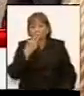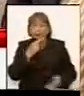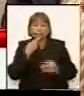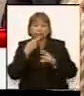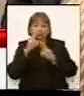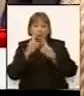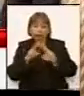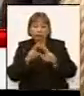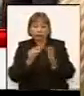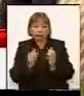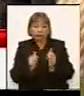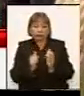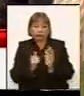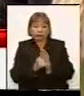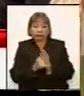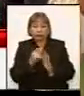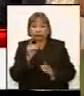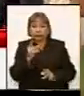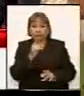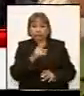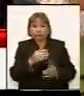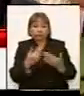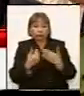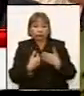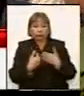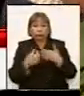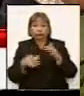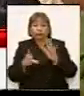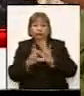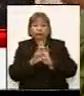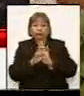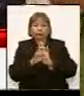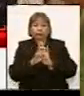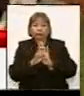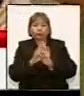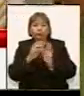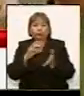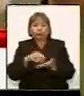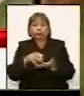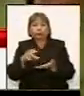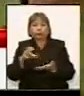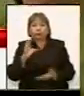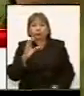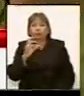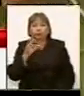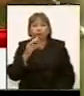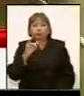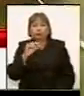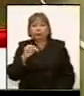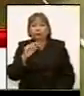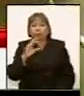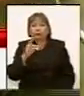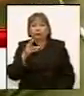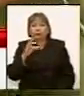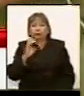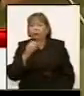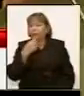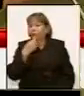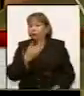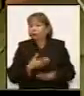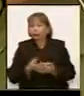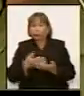resultado también de ustedes a través del proyecto de ley de declarar el centro poblado de Chinche, que ya creo fue aprobado en la Comisión